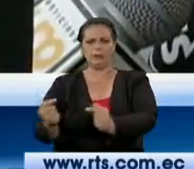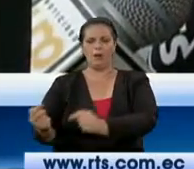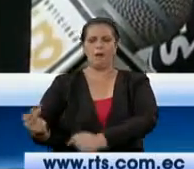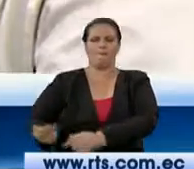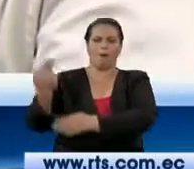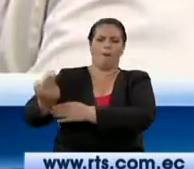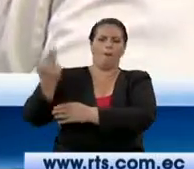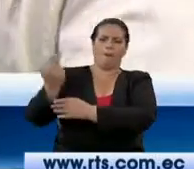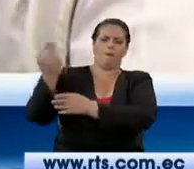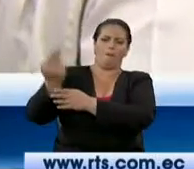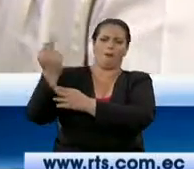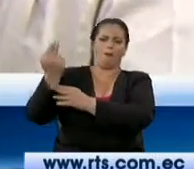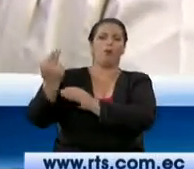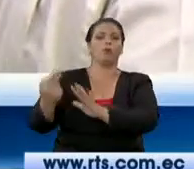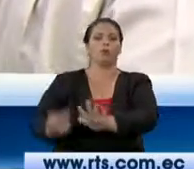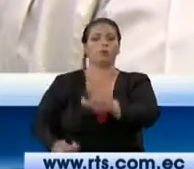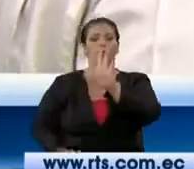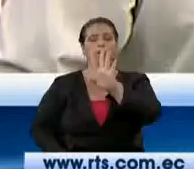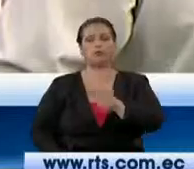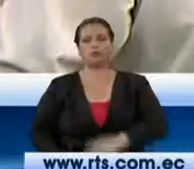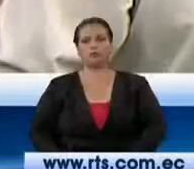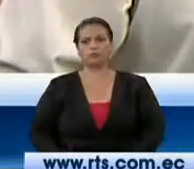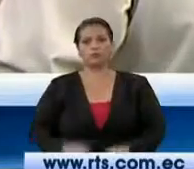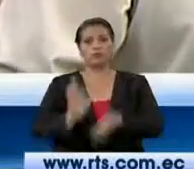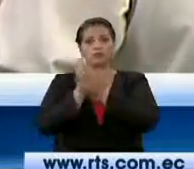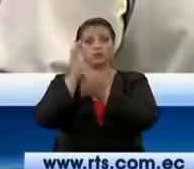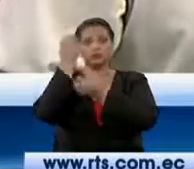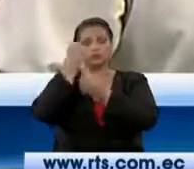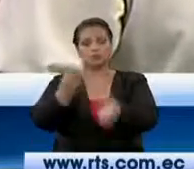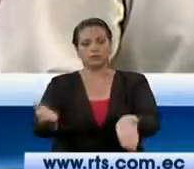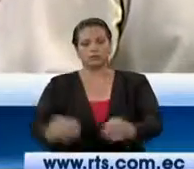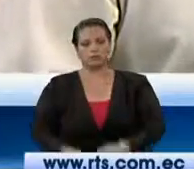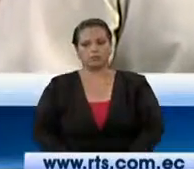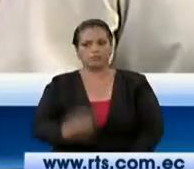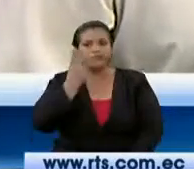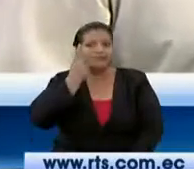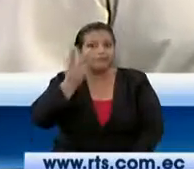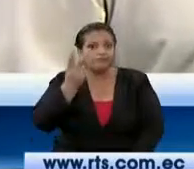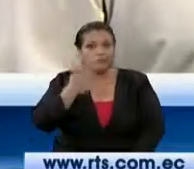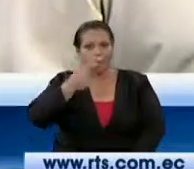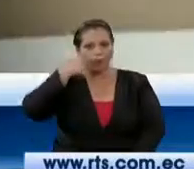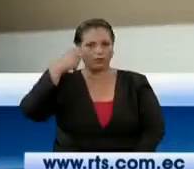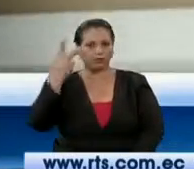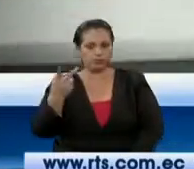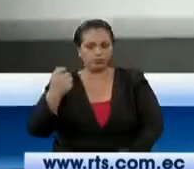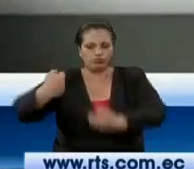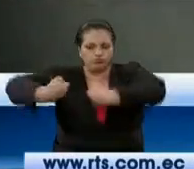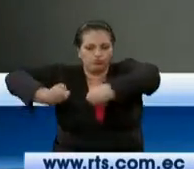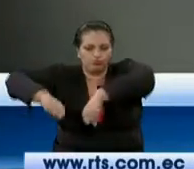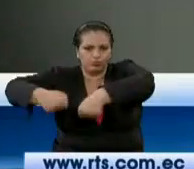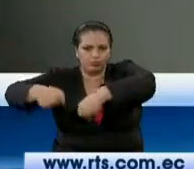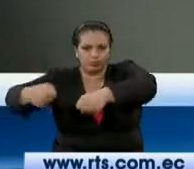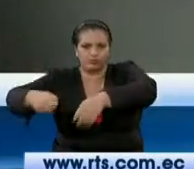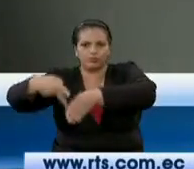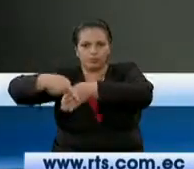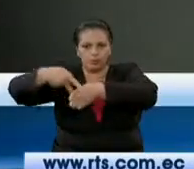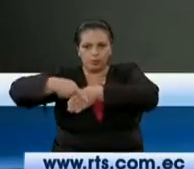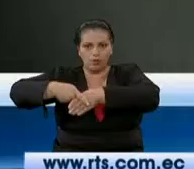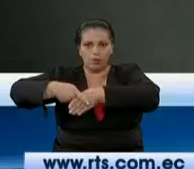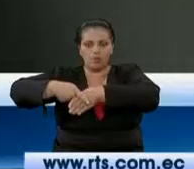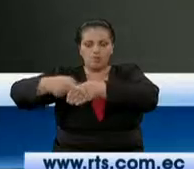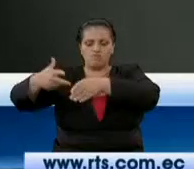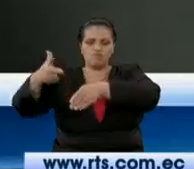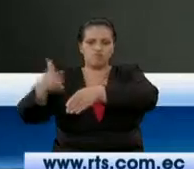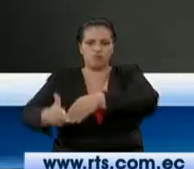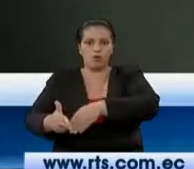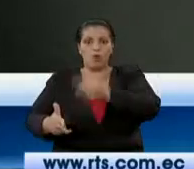tiros allí. Según versiones, al lugar llegaron 2 sujetos en motocicleta. Uno de ellos desembarcó y se dirigió